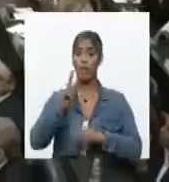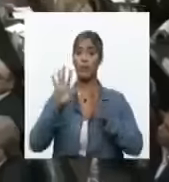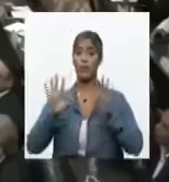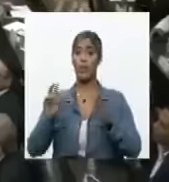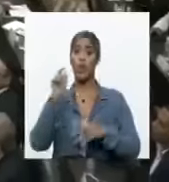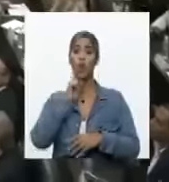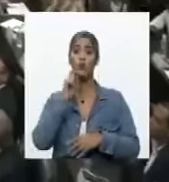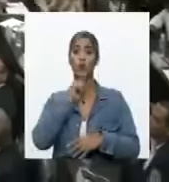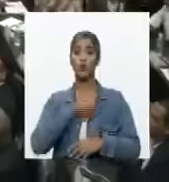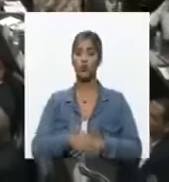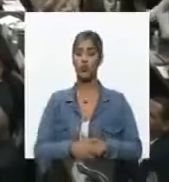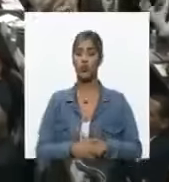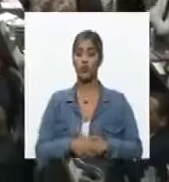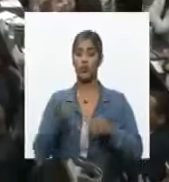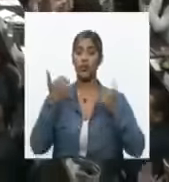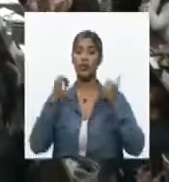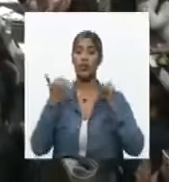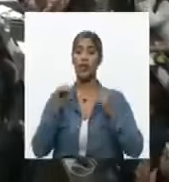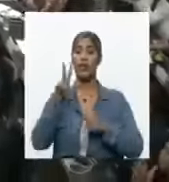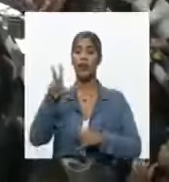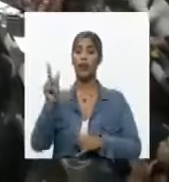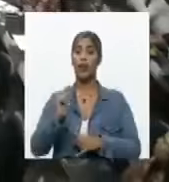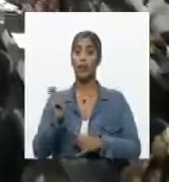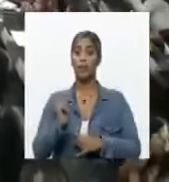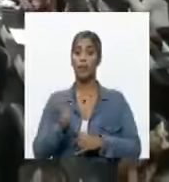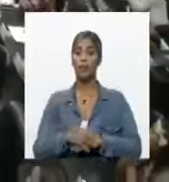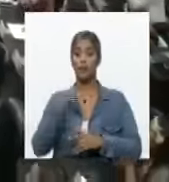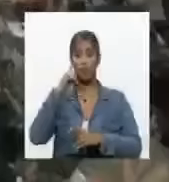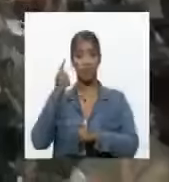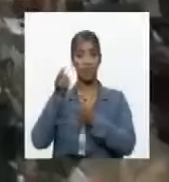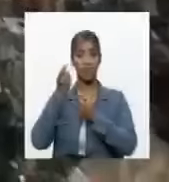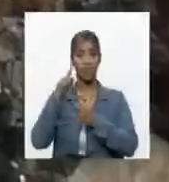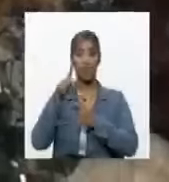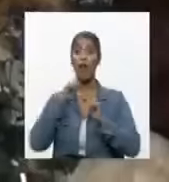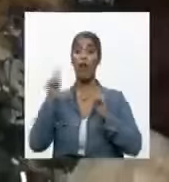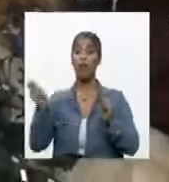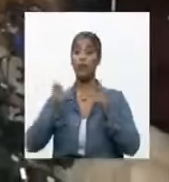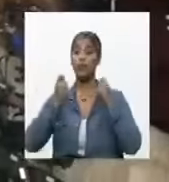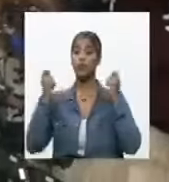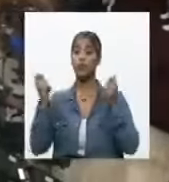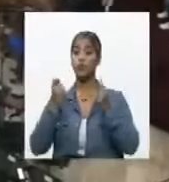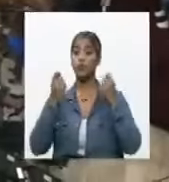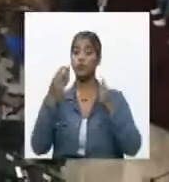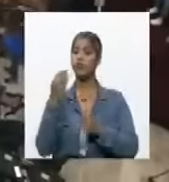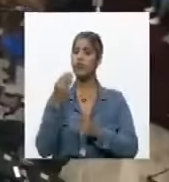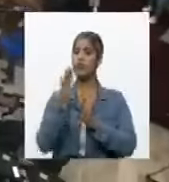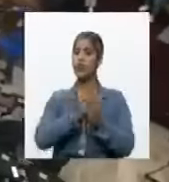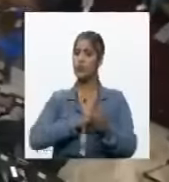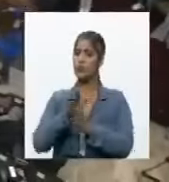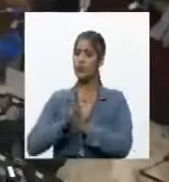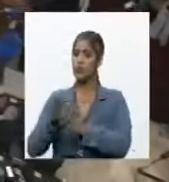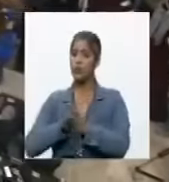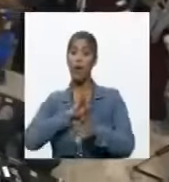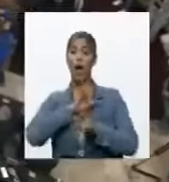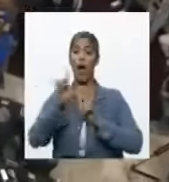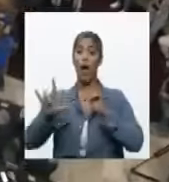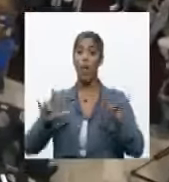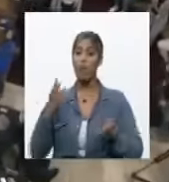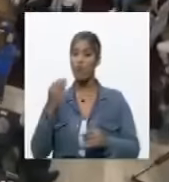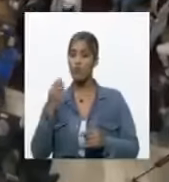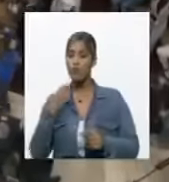29 de octubre se celebran 3 meses. Debemos recordar que fue una campaña llena de amor, llena de mucha mística, de